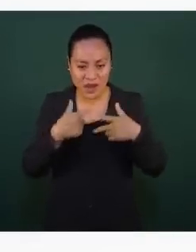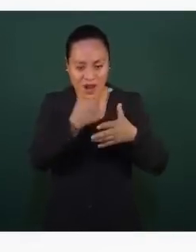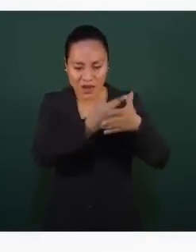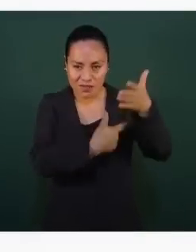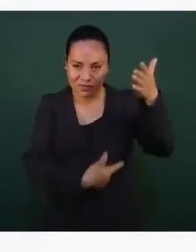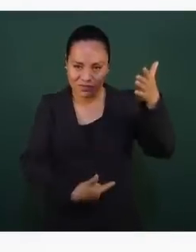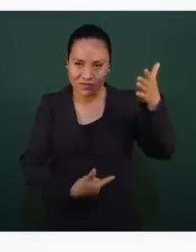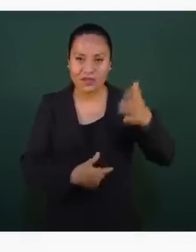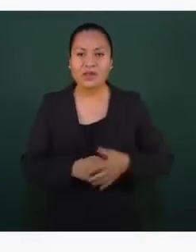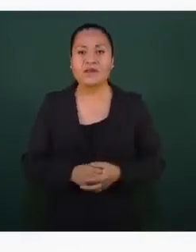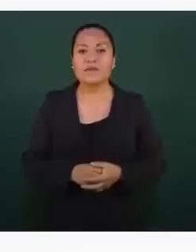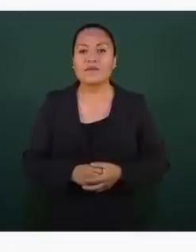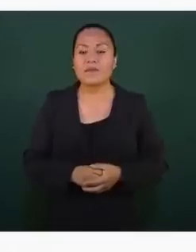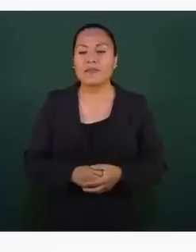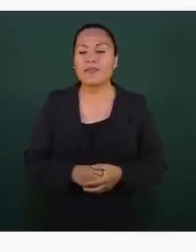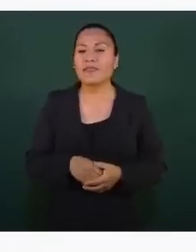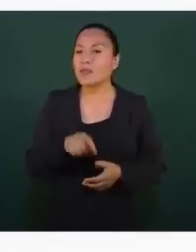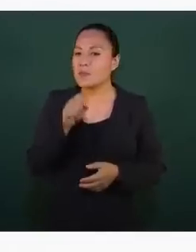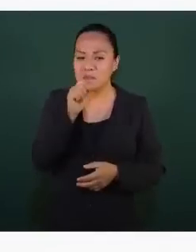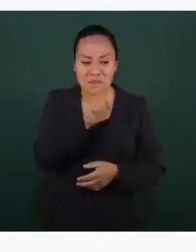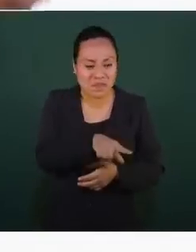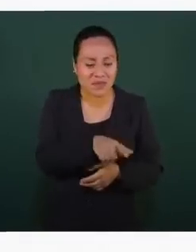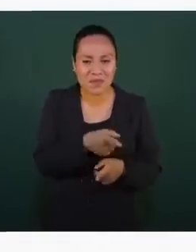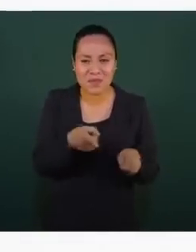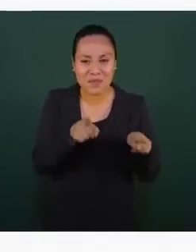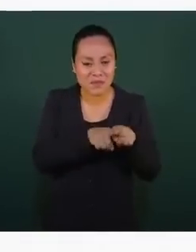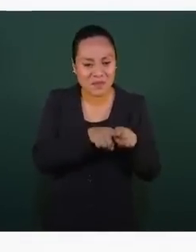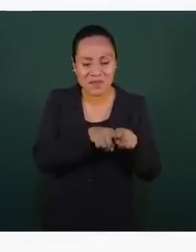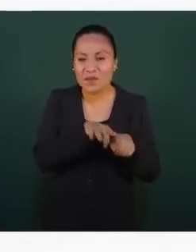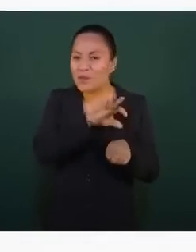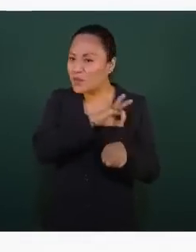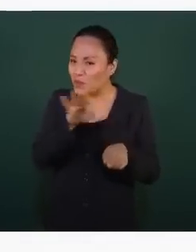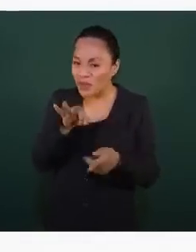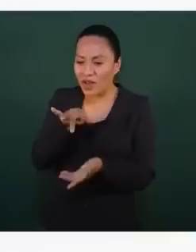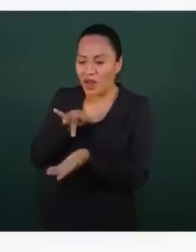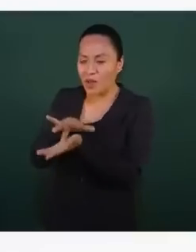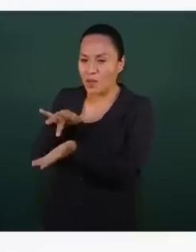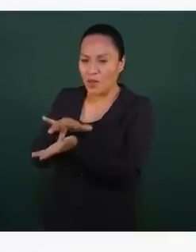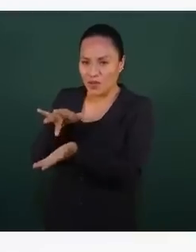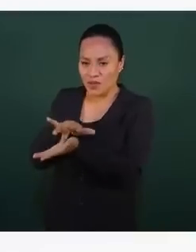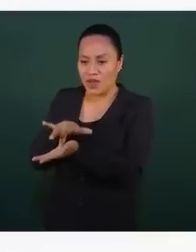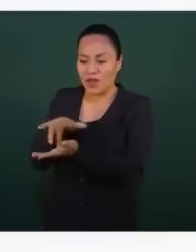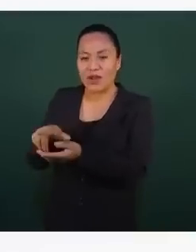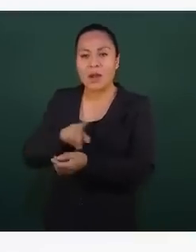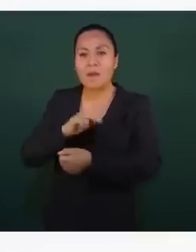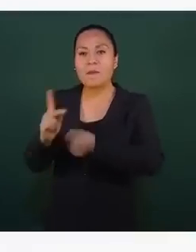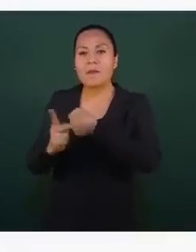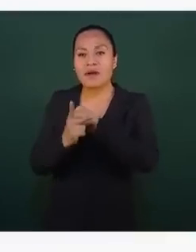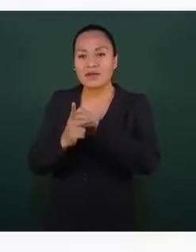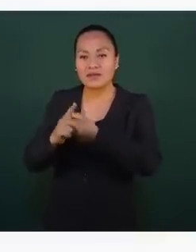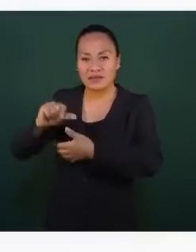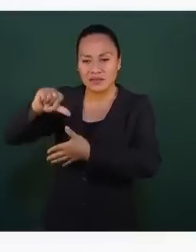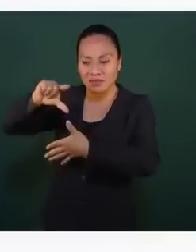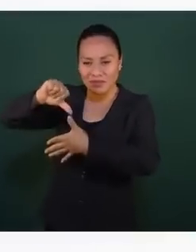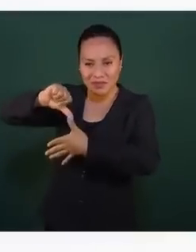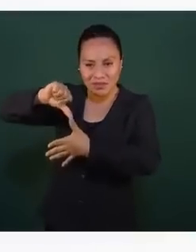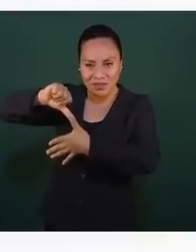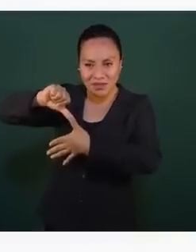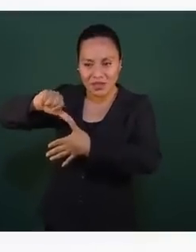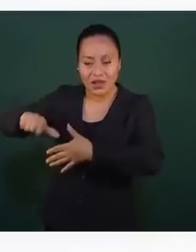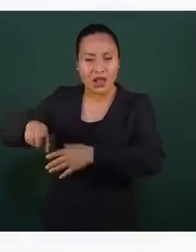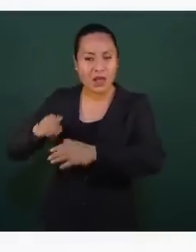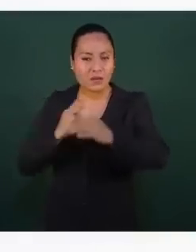Este mismo procedimiento se puede aplicar de inmediato en los 3 países centroamericanos de mayor